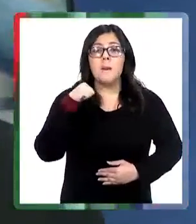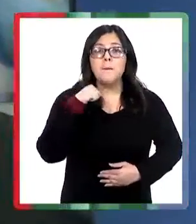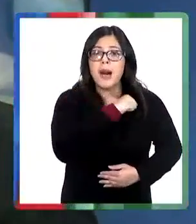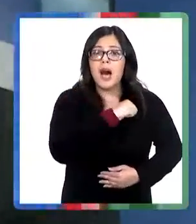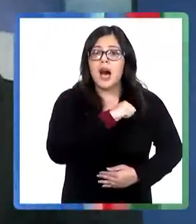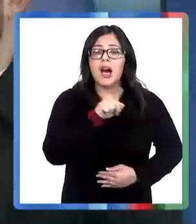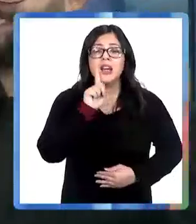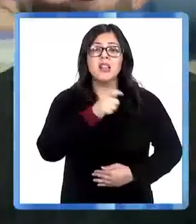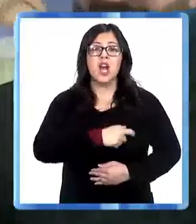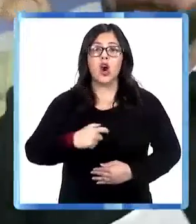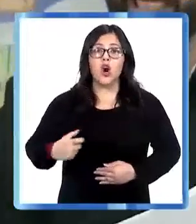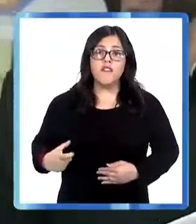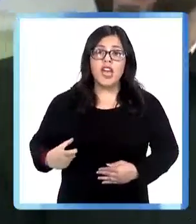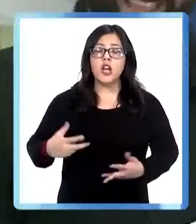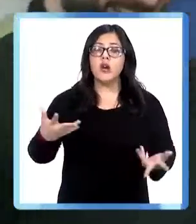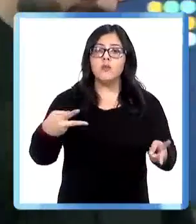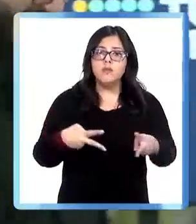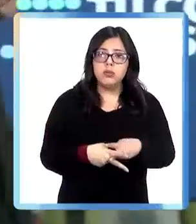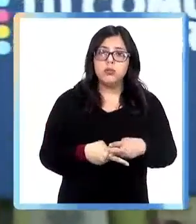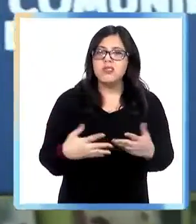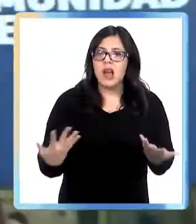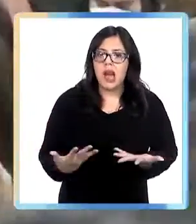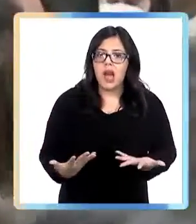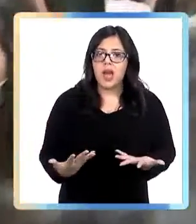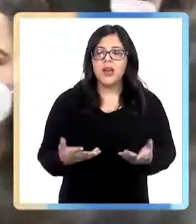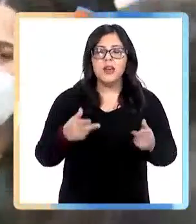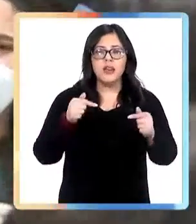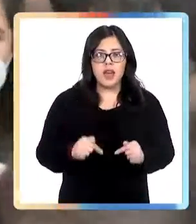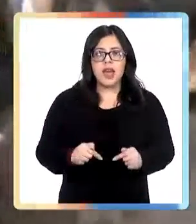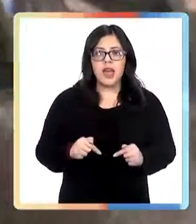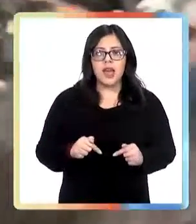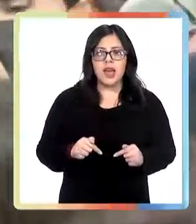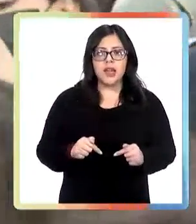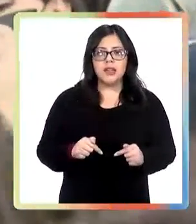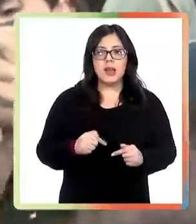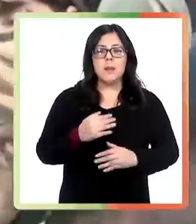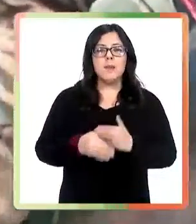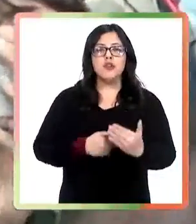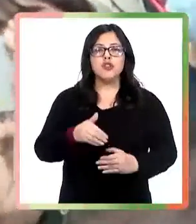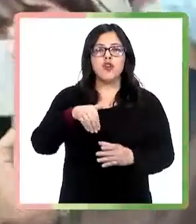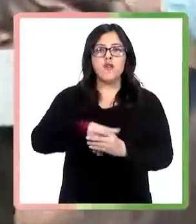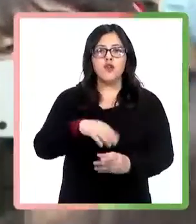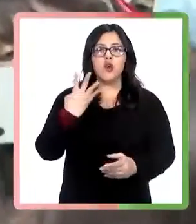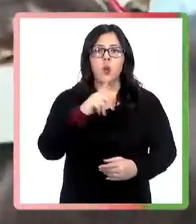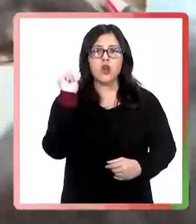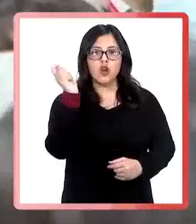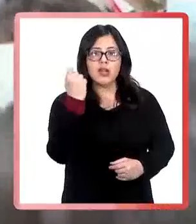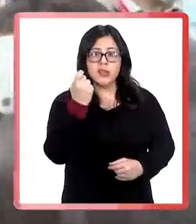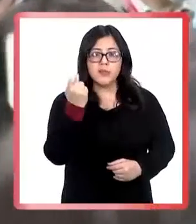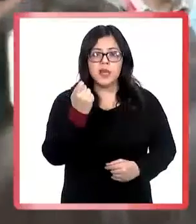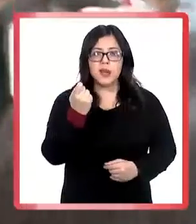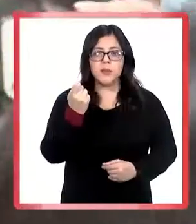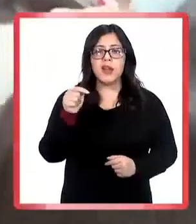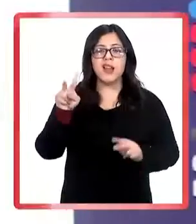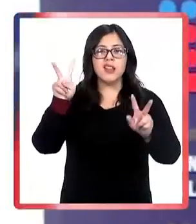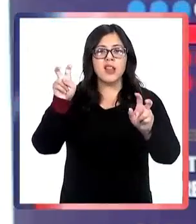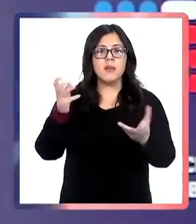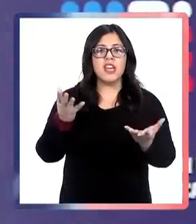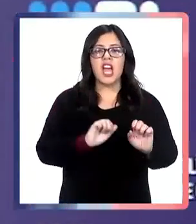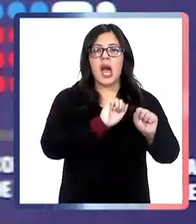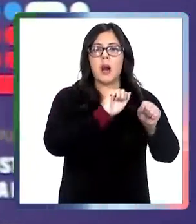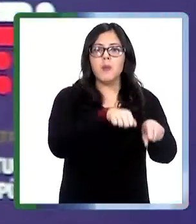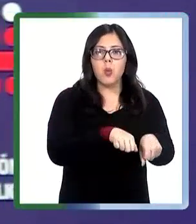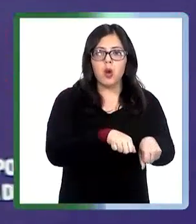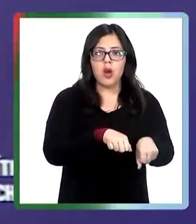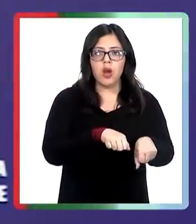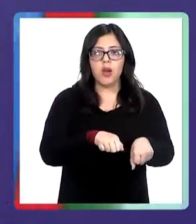descaro con que el gobierno está interviniendo este plebiscito del 4 de septiembre por la